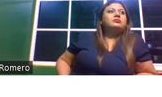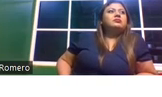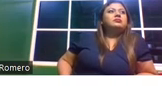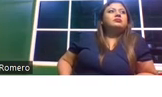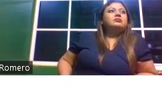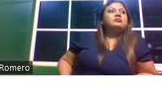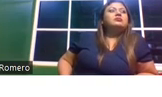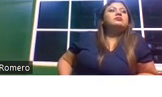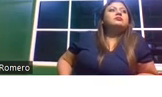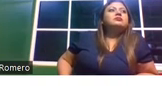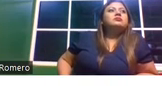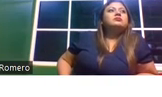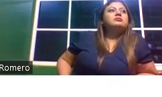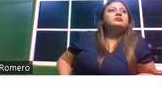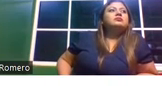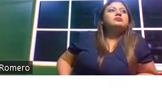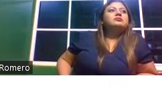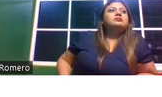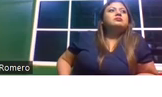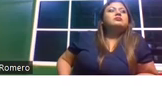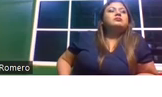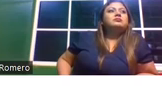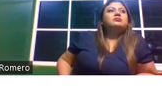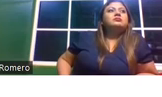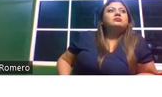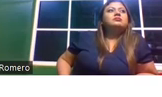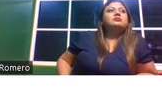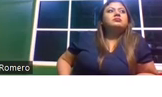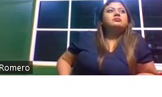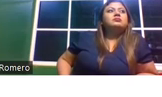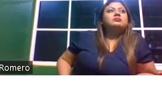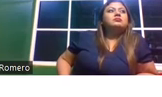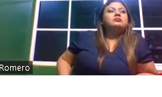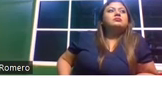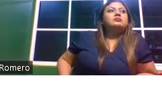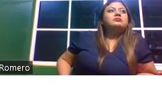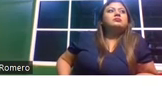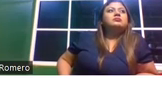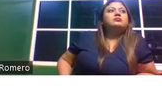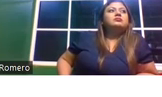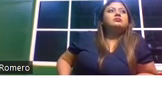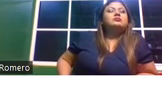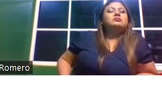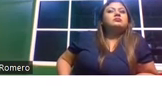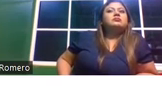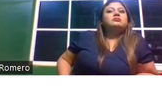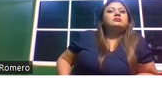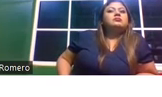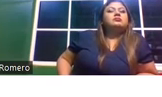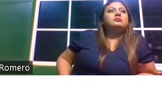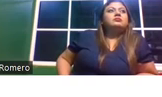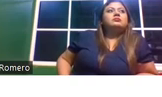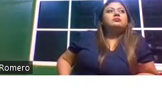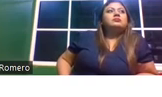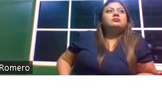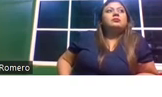que de repente es satisfacción del cliente, que está muy de moda, habría que ver cómo usted tiene al cliente interno. Usted es